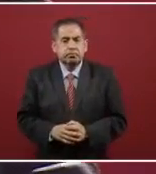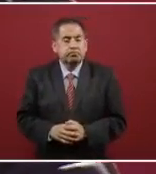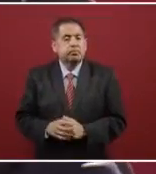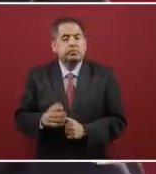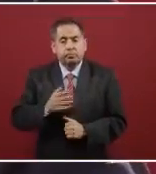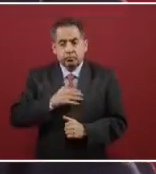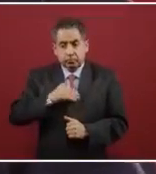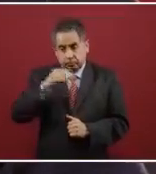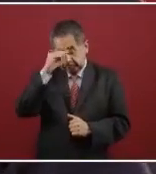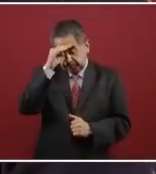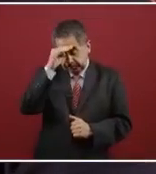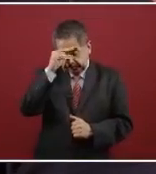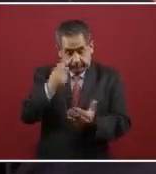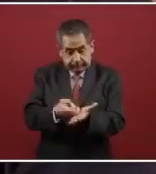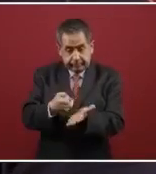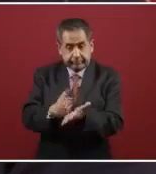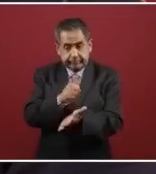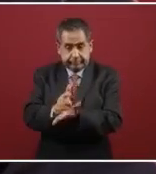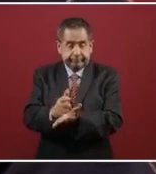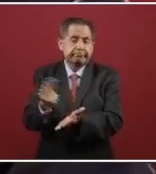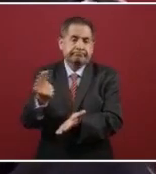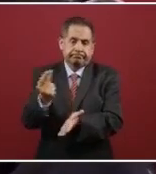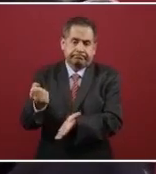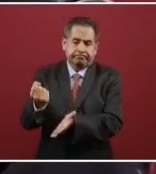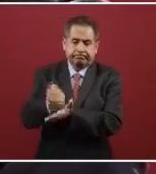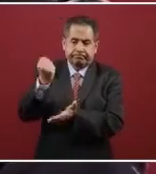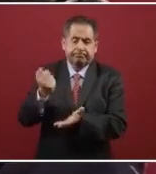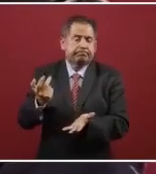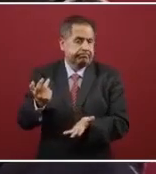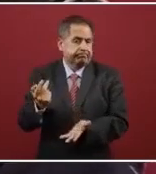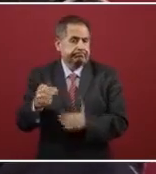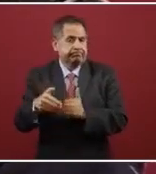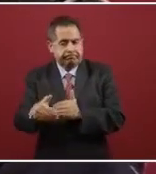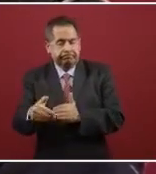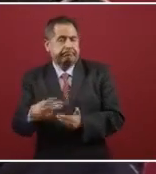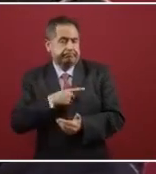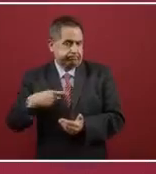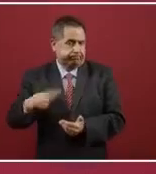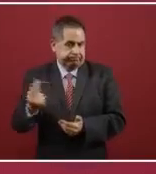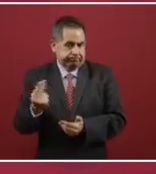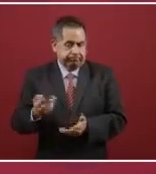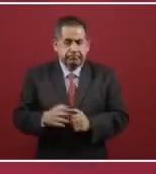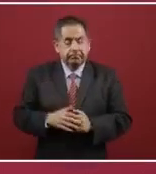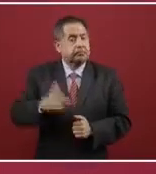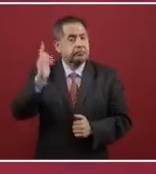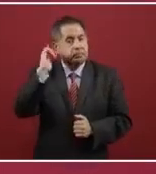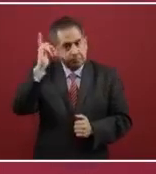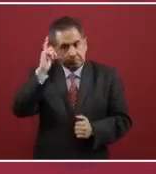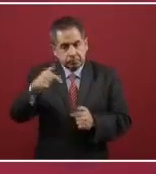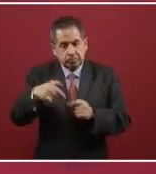pienso que debe de aprobarse la reforma laboral, ojalá